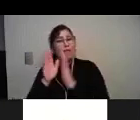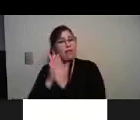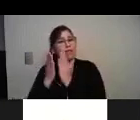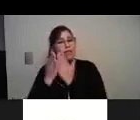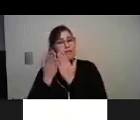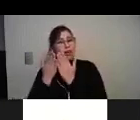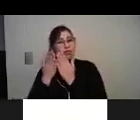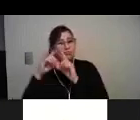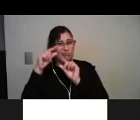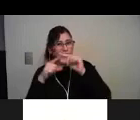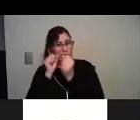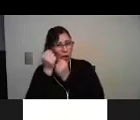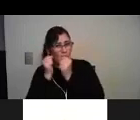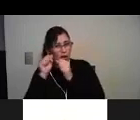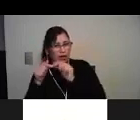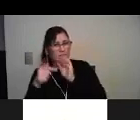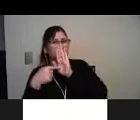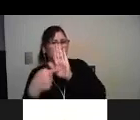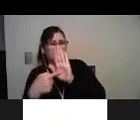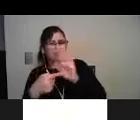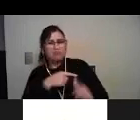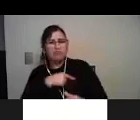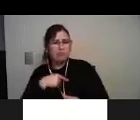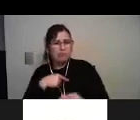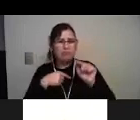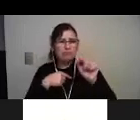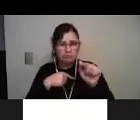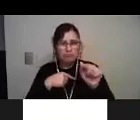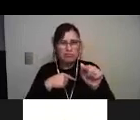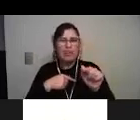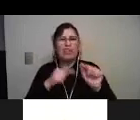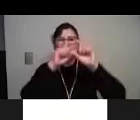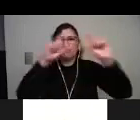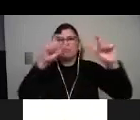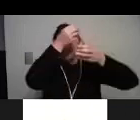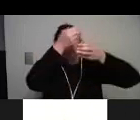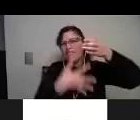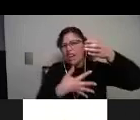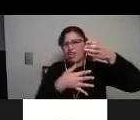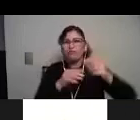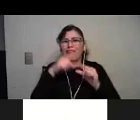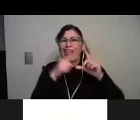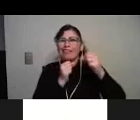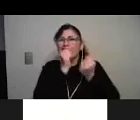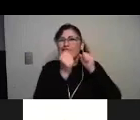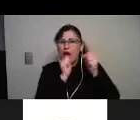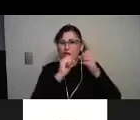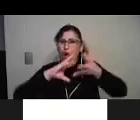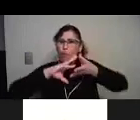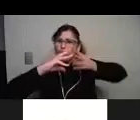a encontrar bajo esta denominación, pues, ¿ya? Y es una forma de poder clasificar las patologías neurológicas,